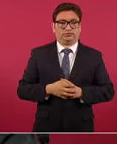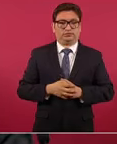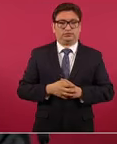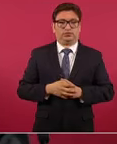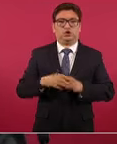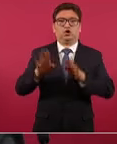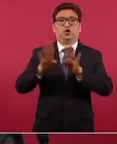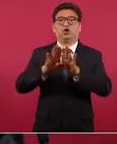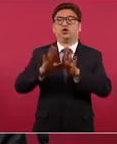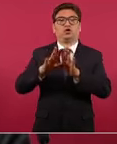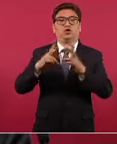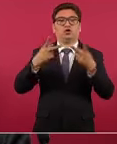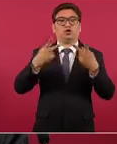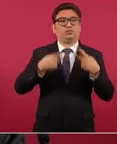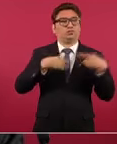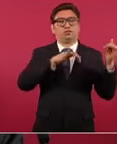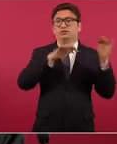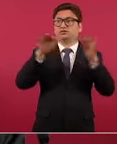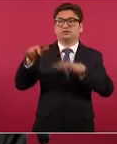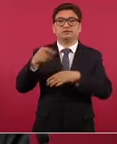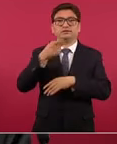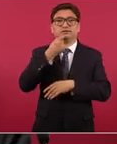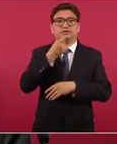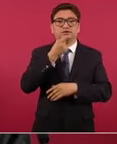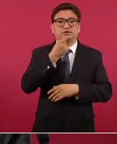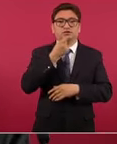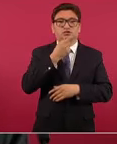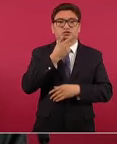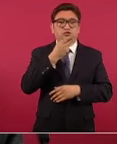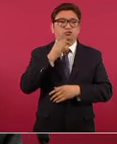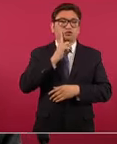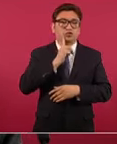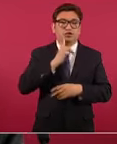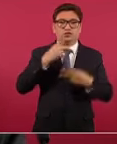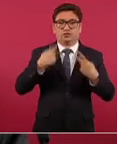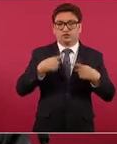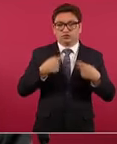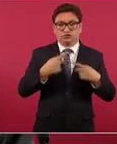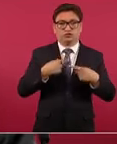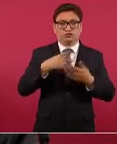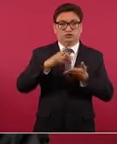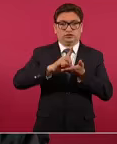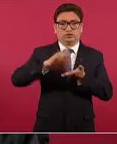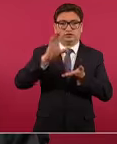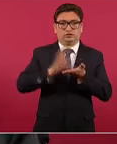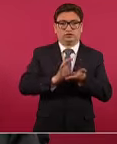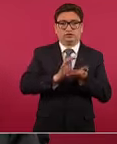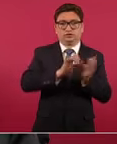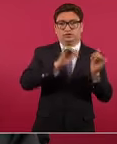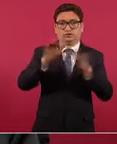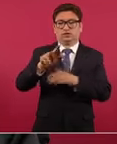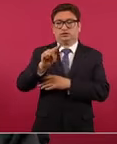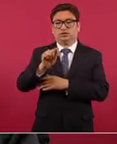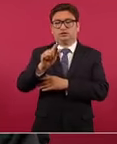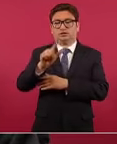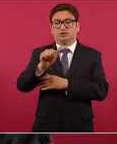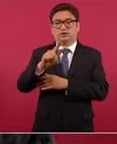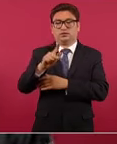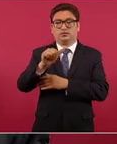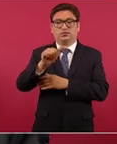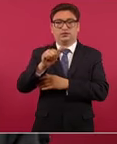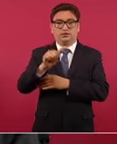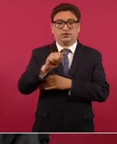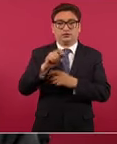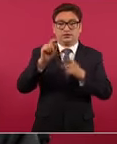cómo se trasladan los niños niñas las personas con discapacidad atrapa de